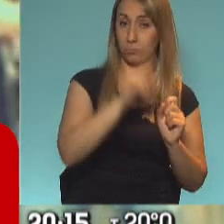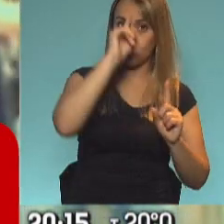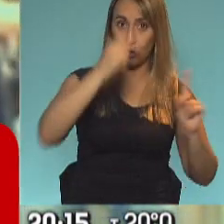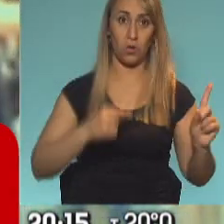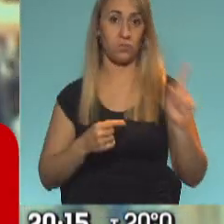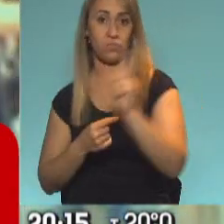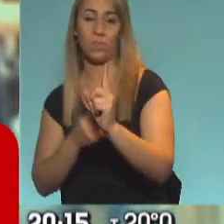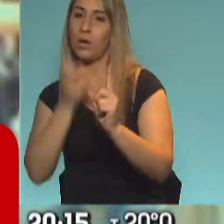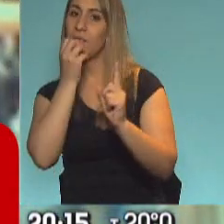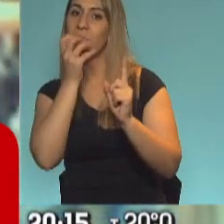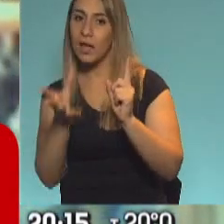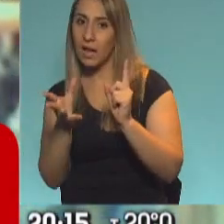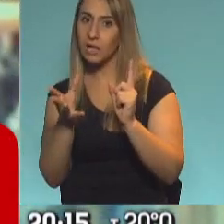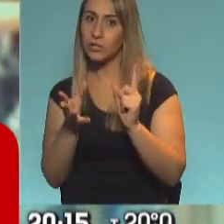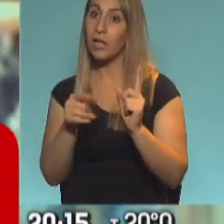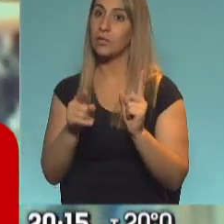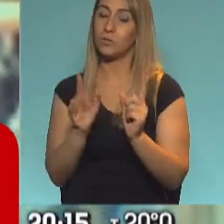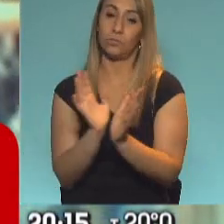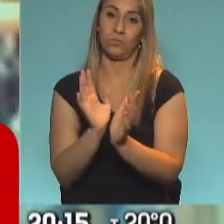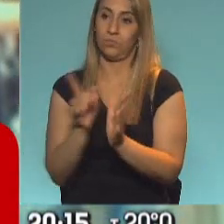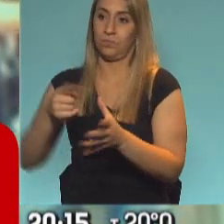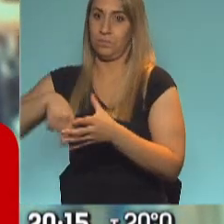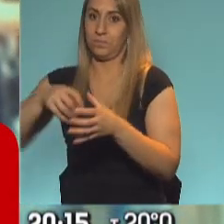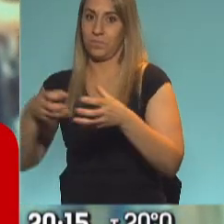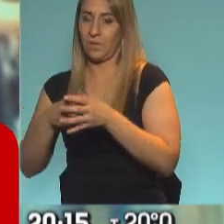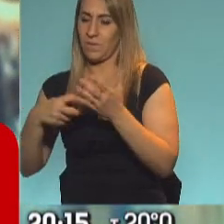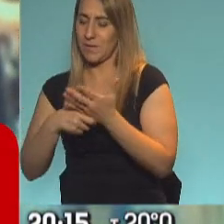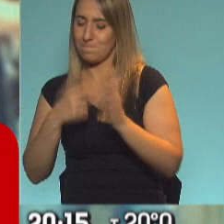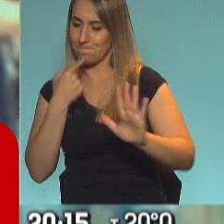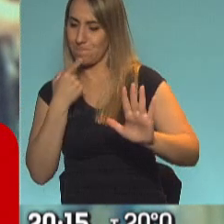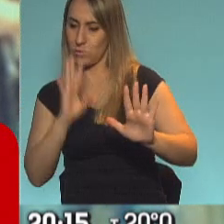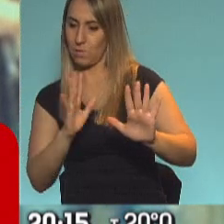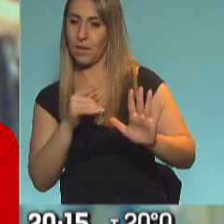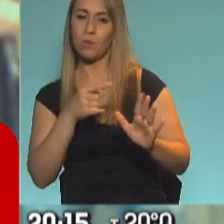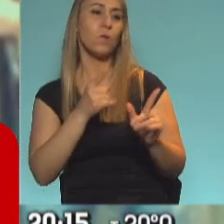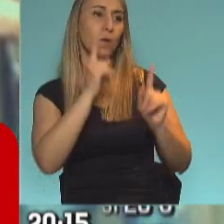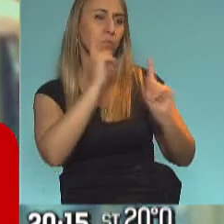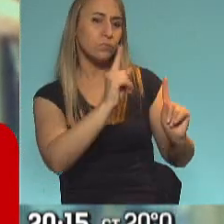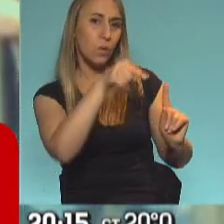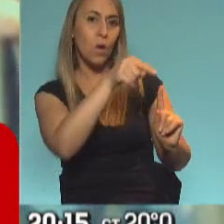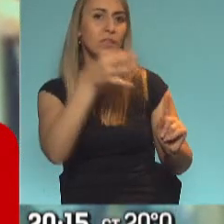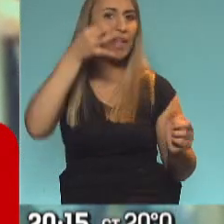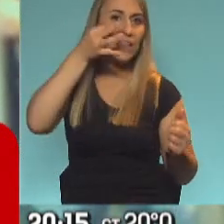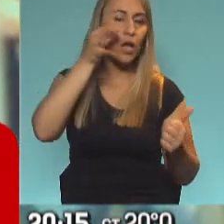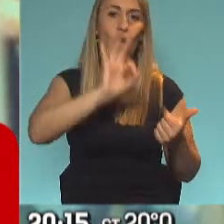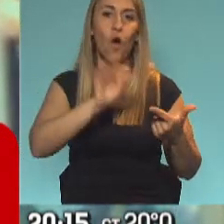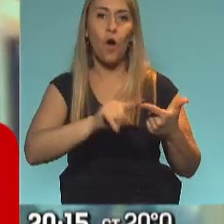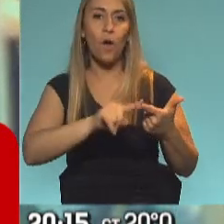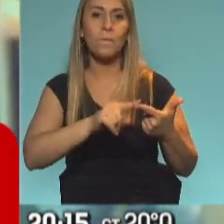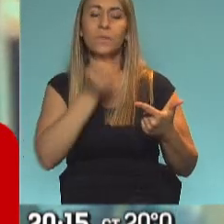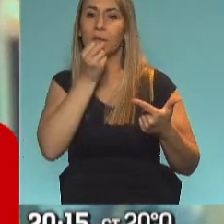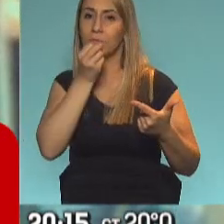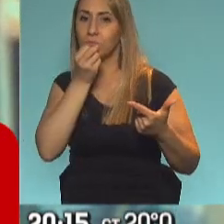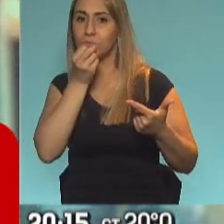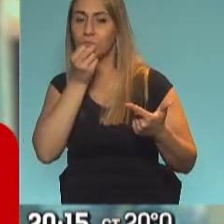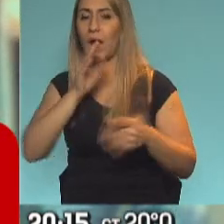tomado declaración significa que todavía no saben como qué lo van a escuchar. Está bien. Si como imputado o como testigo. Como testigo tiene obligación de decir verdad,